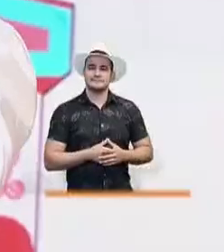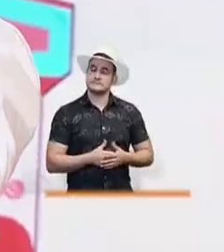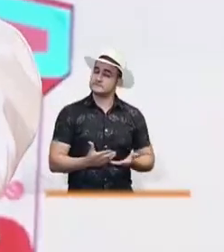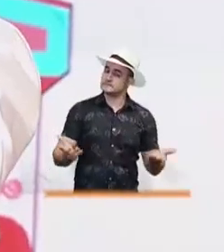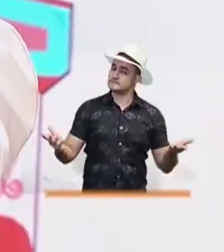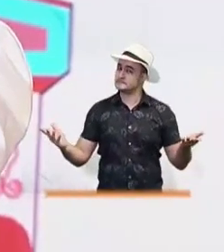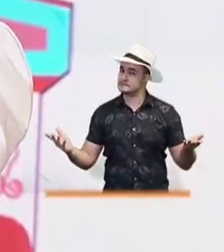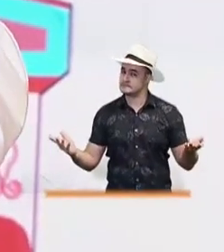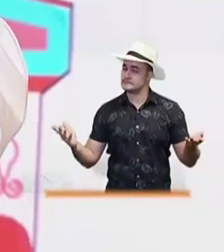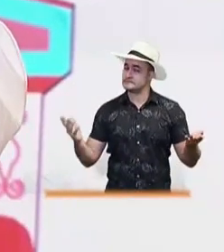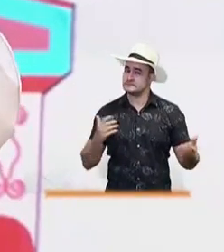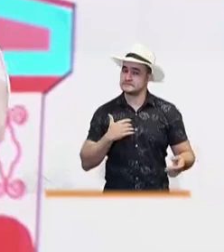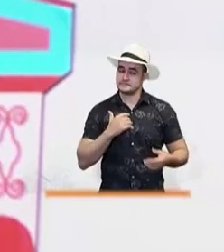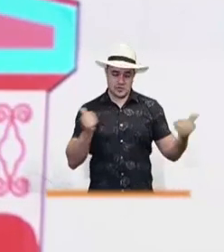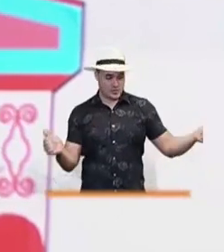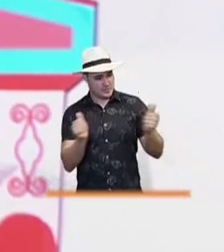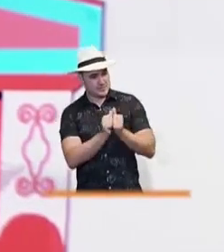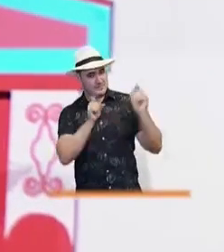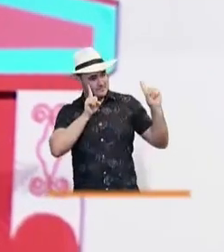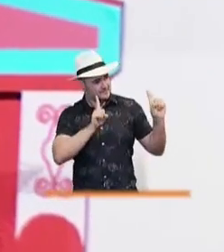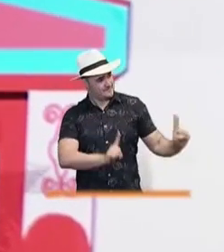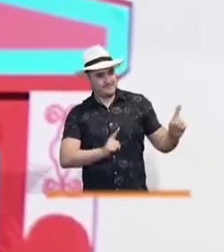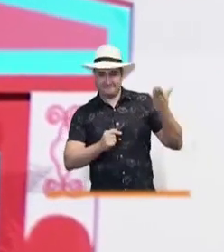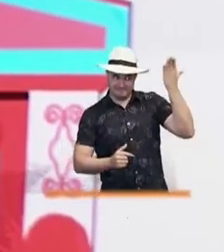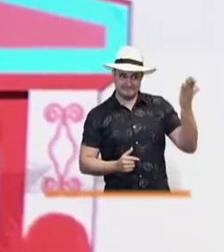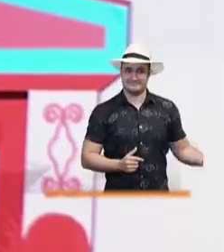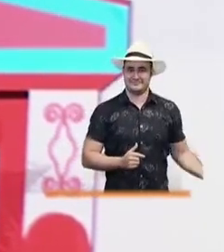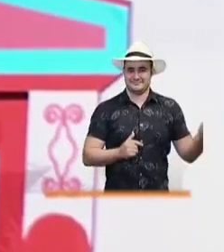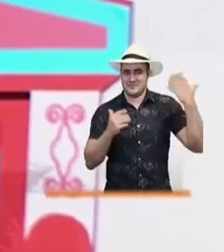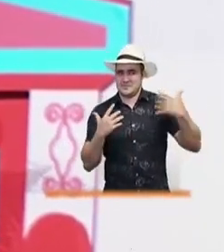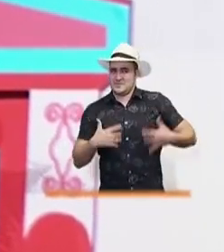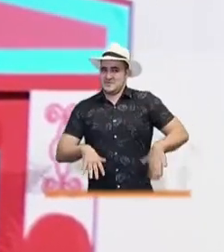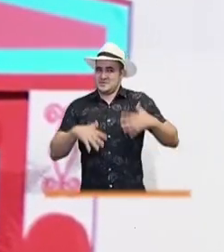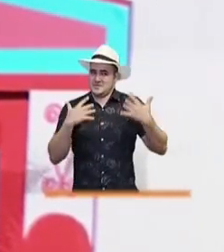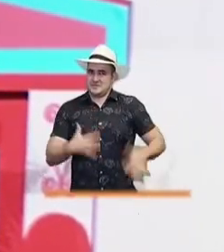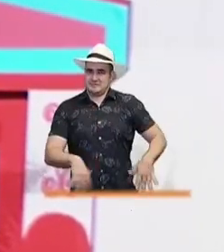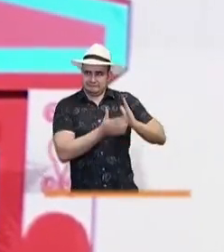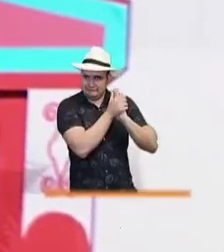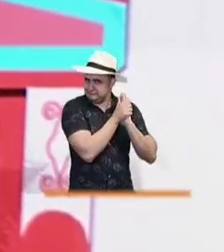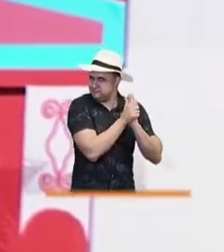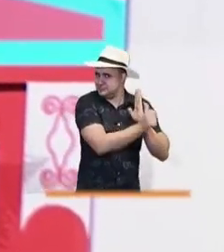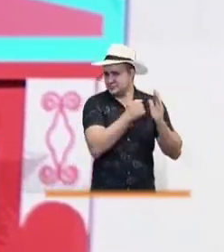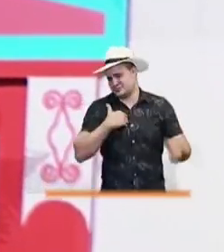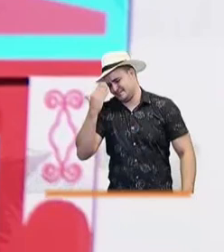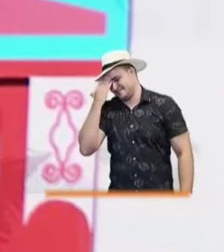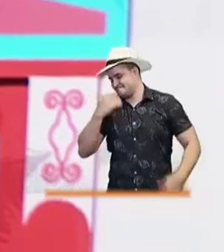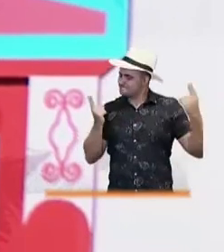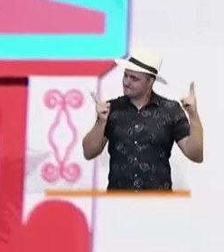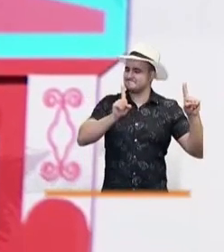Al lado de Cocolizo, ante esta vicisitud, Hoy